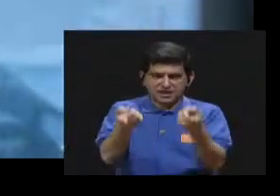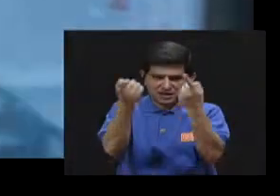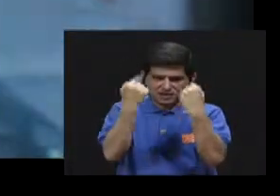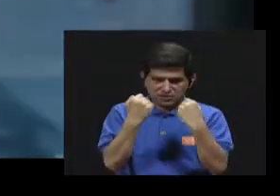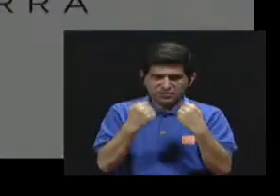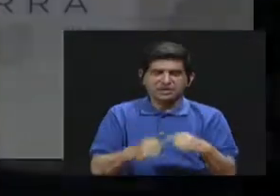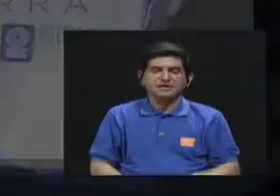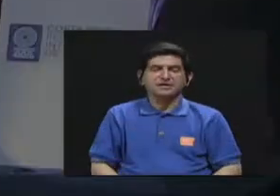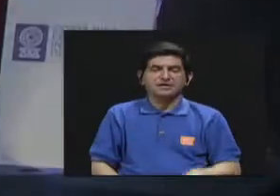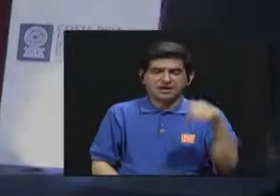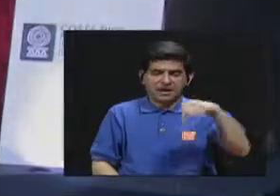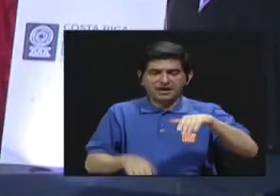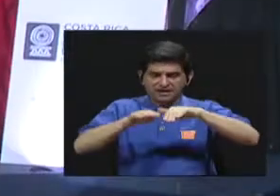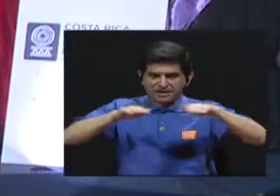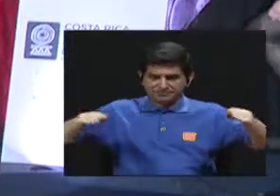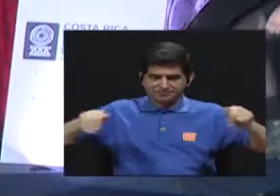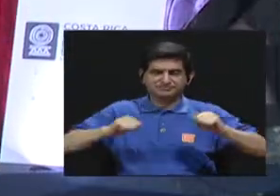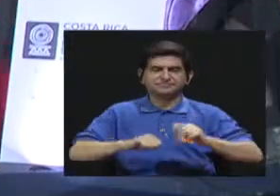este lado del escenario.